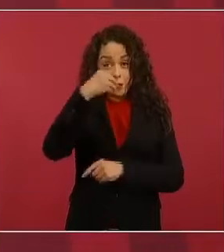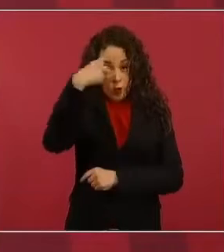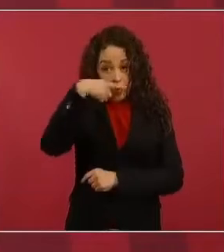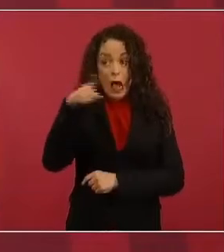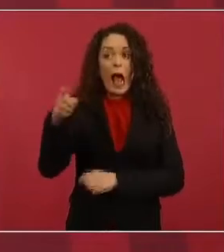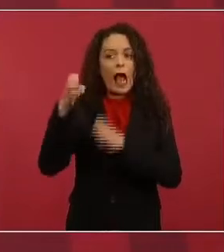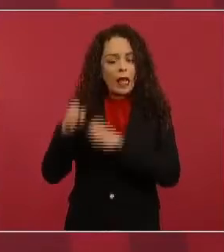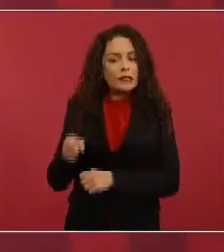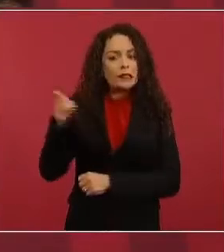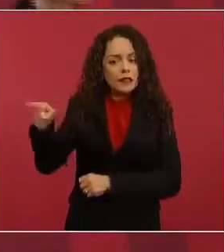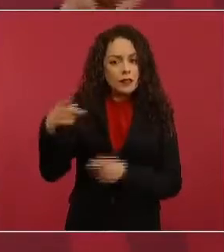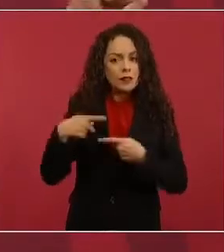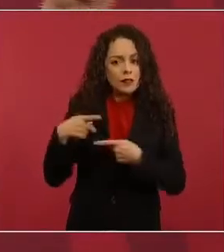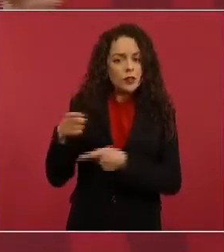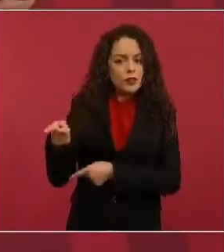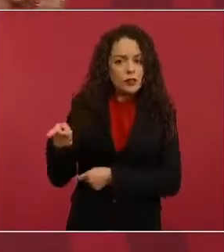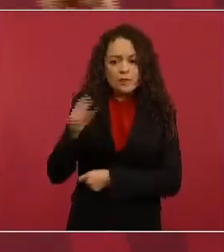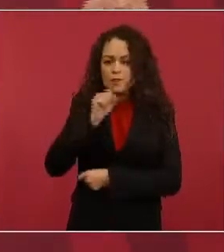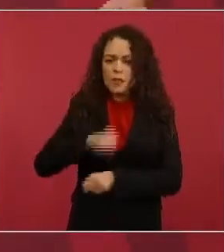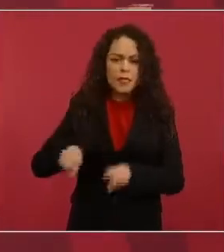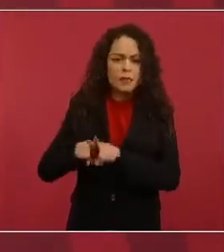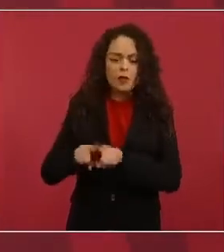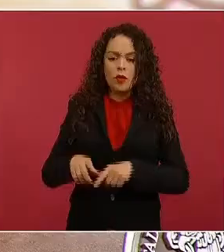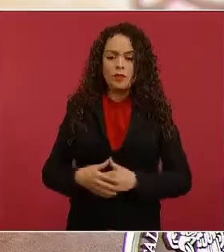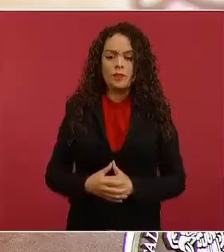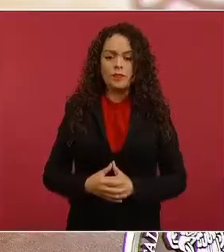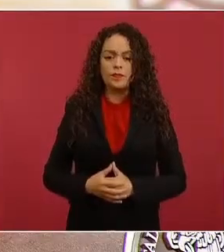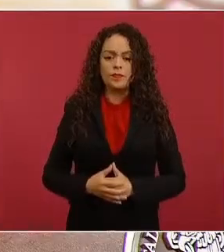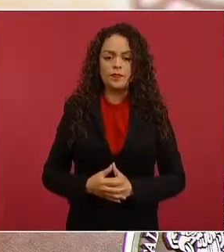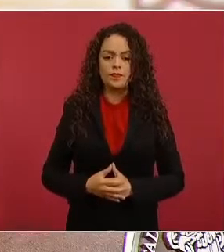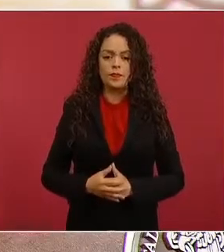se paró porque hubo